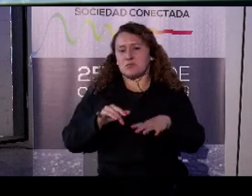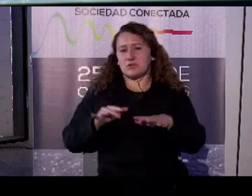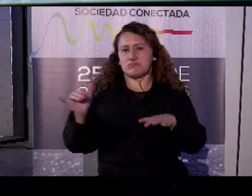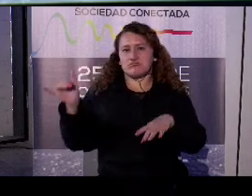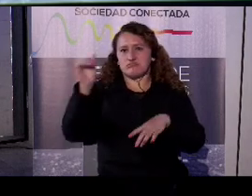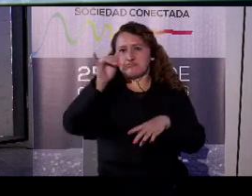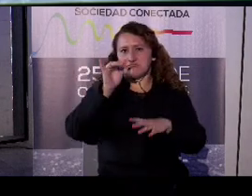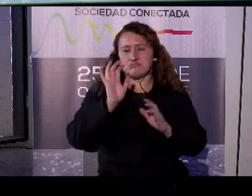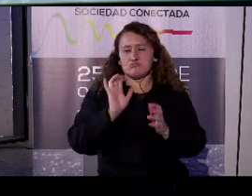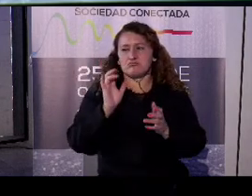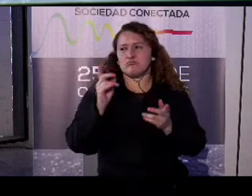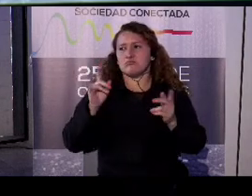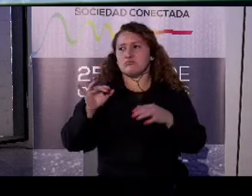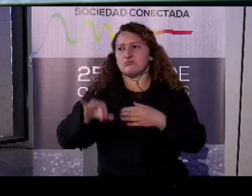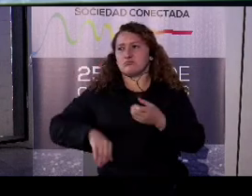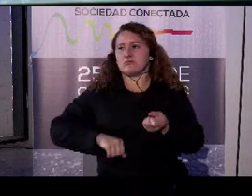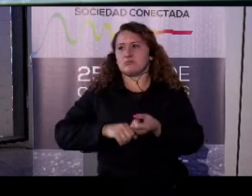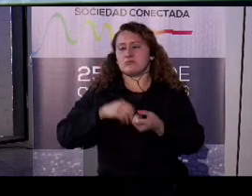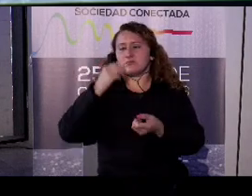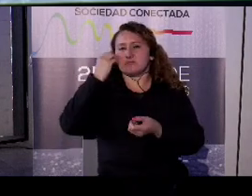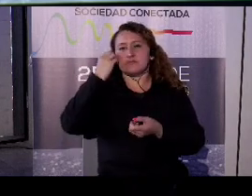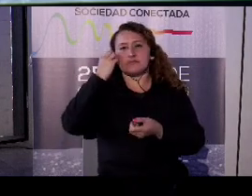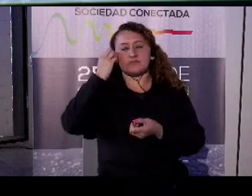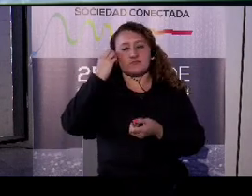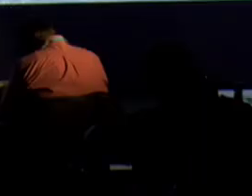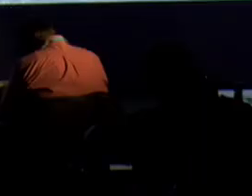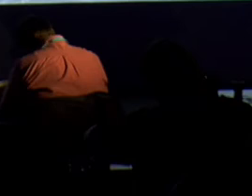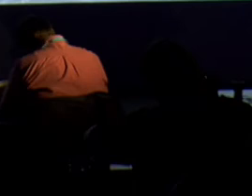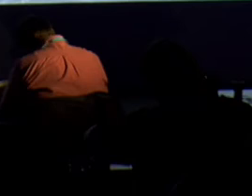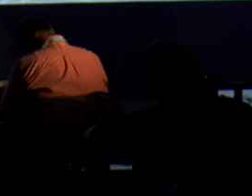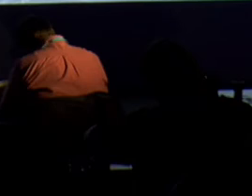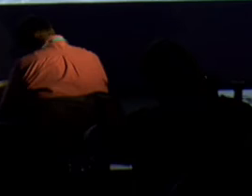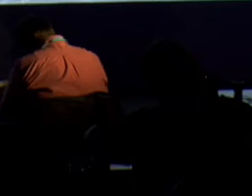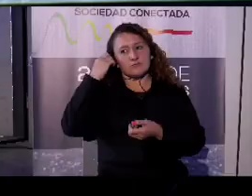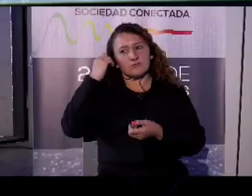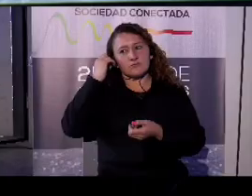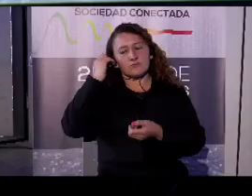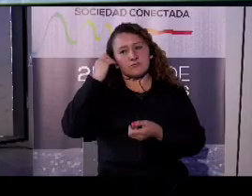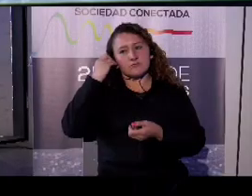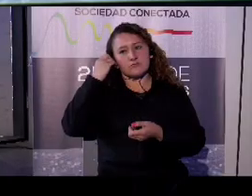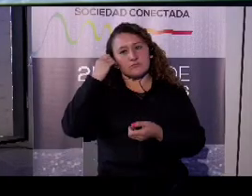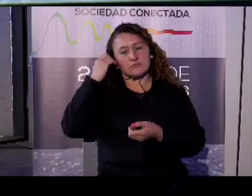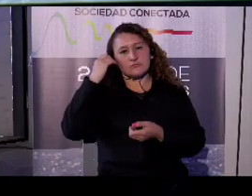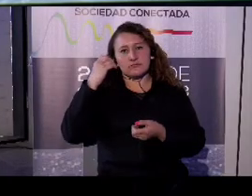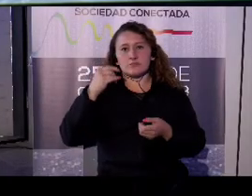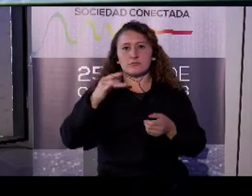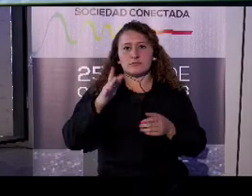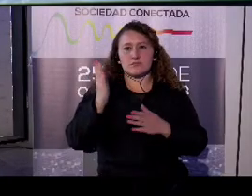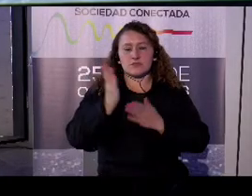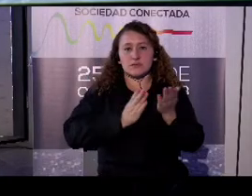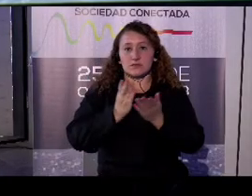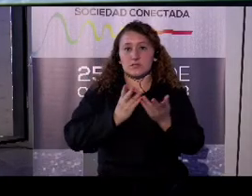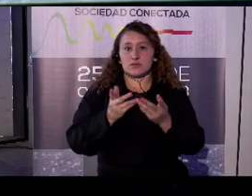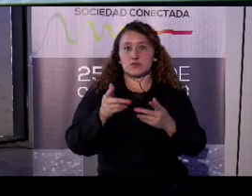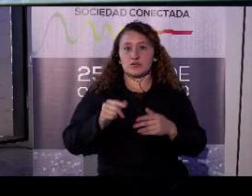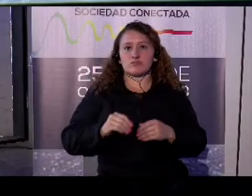aeronaves apoya también las servicios científicos pasivos y la radioastronomía